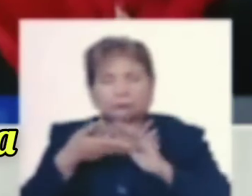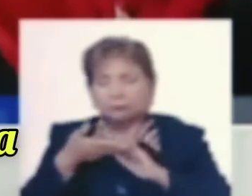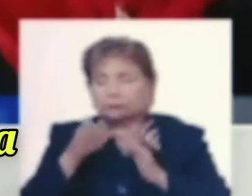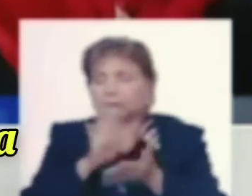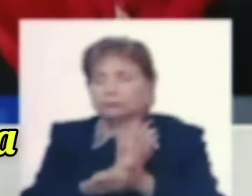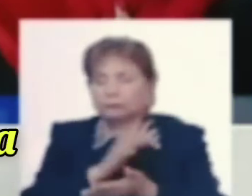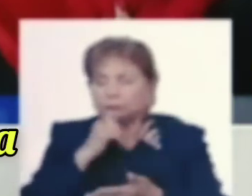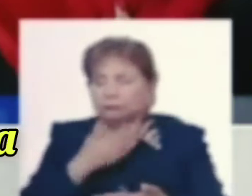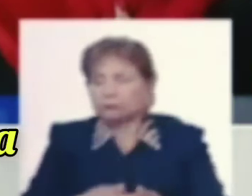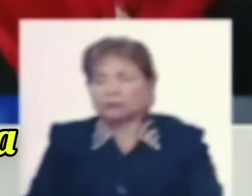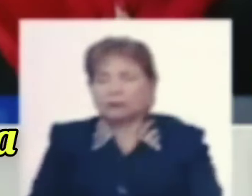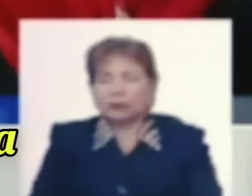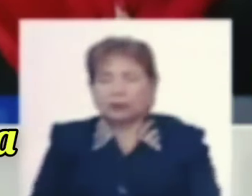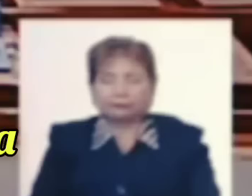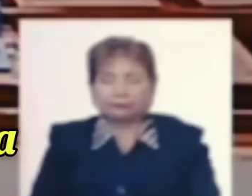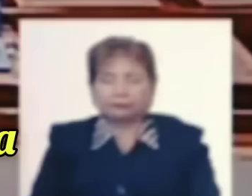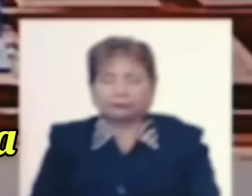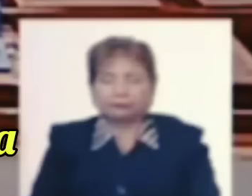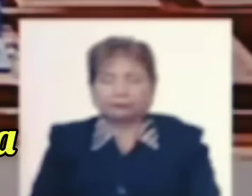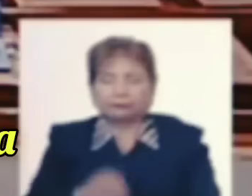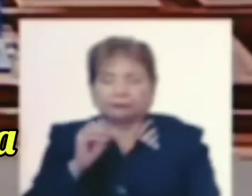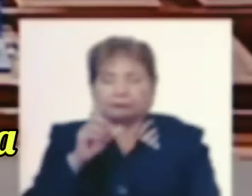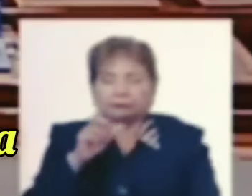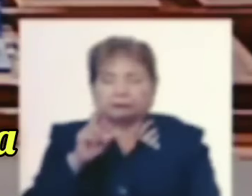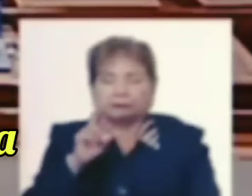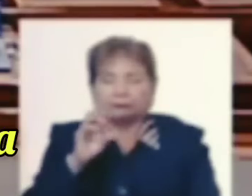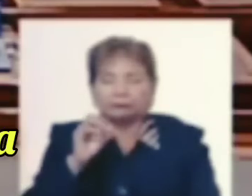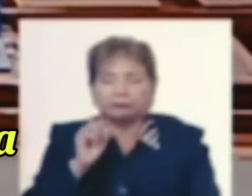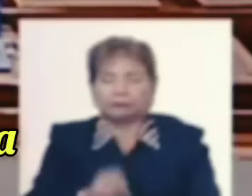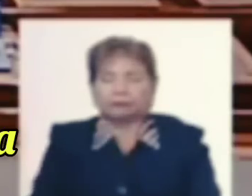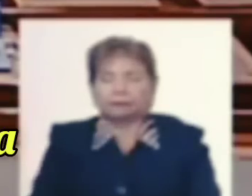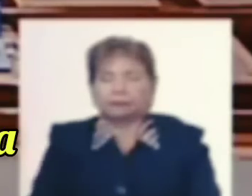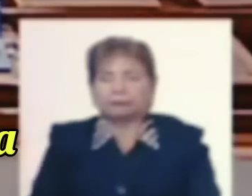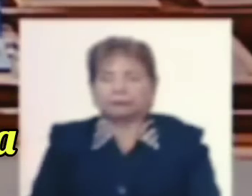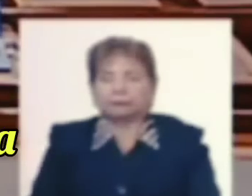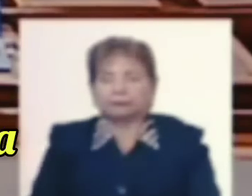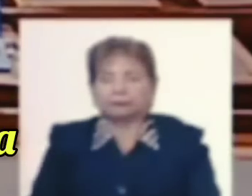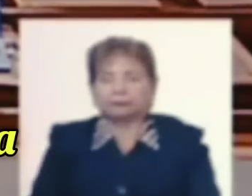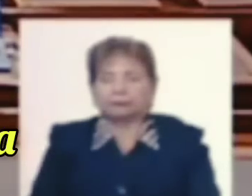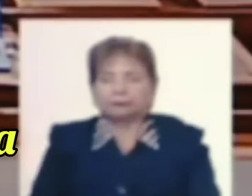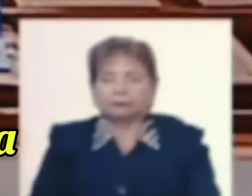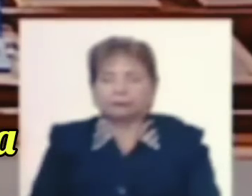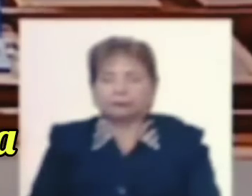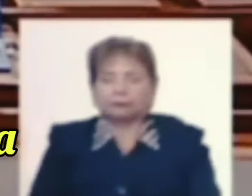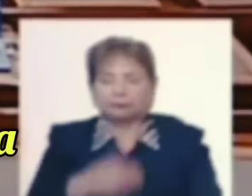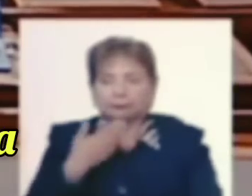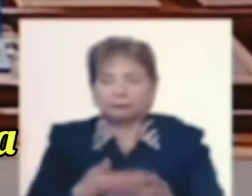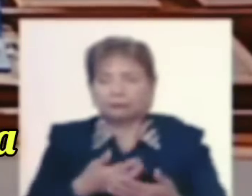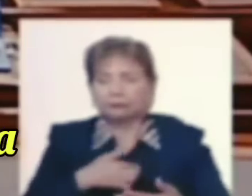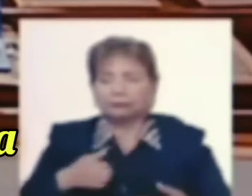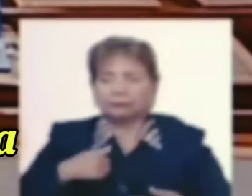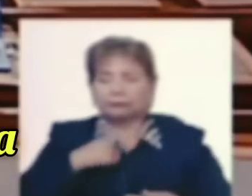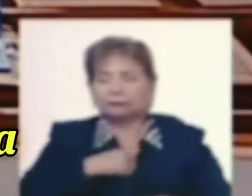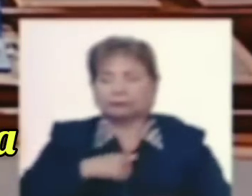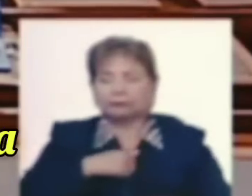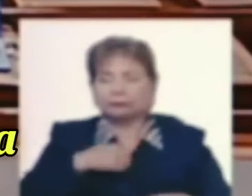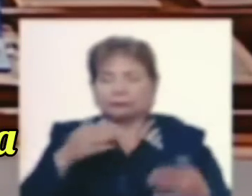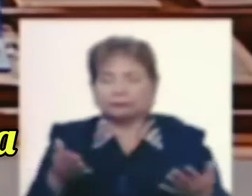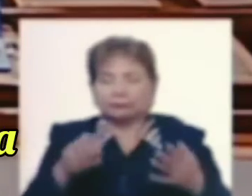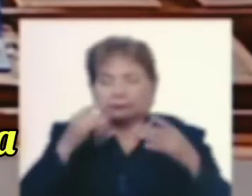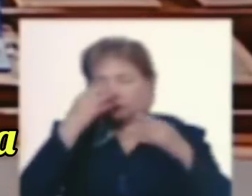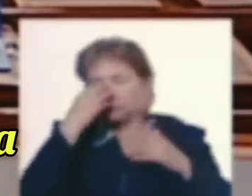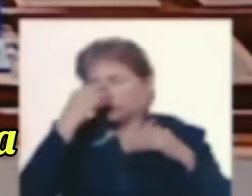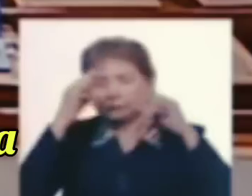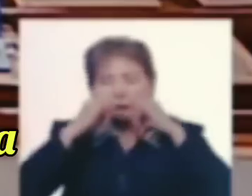ese documento. Gracias, señor presidente. Congresista Olivos. Gracias, señor presidente. Lamento este